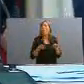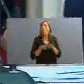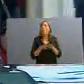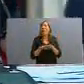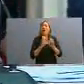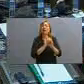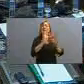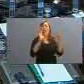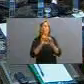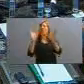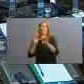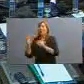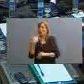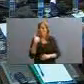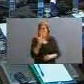transparencia. Por eso...